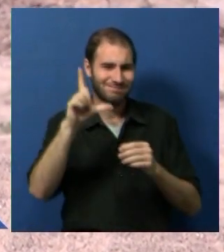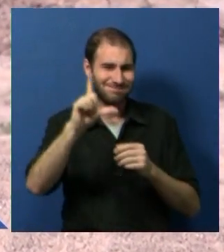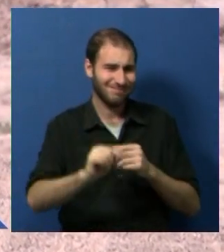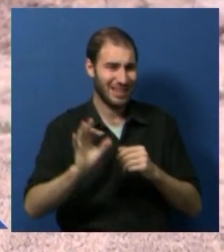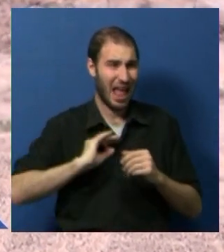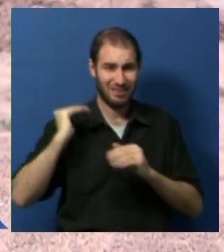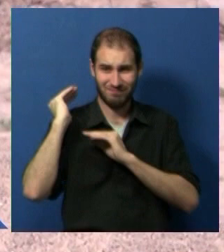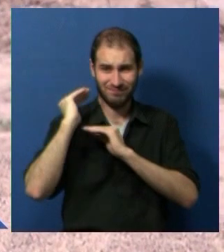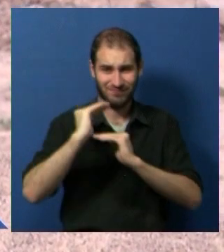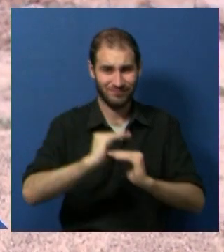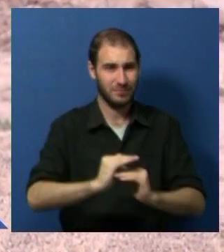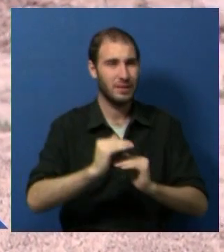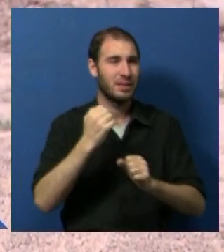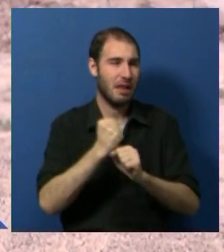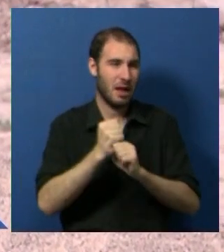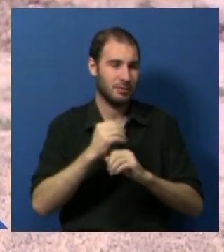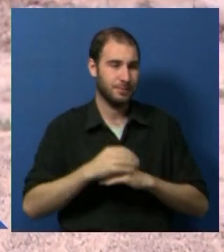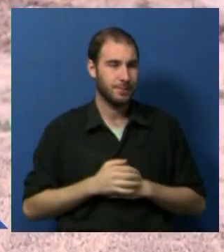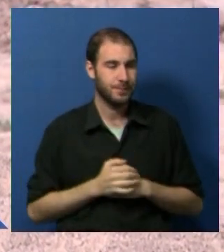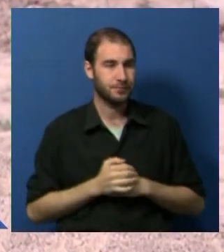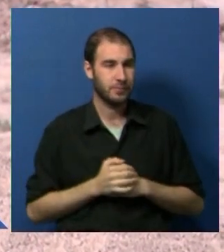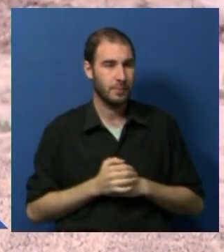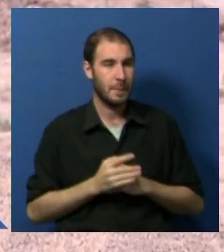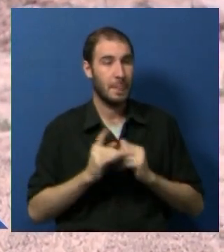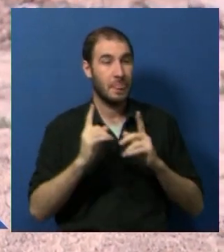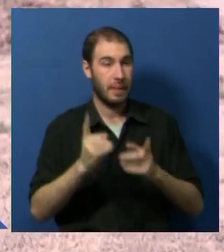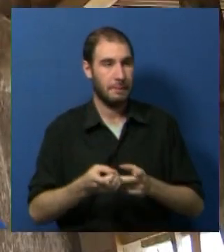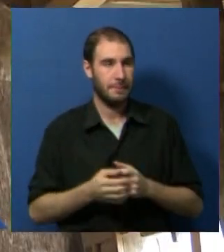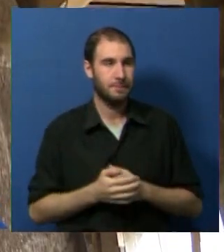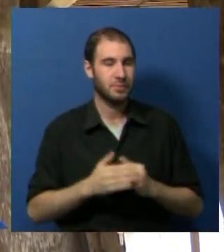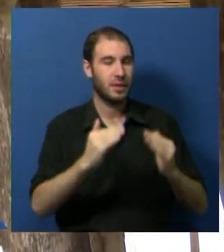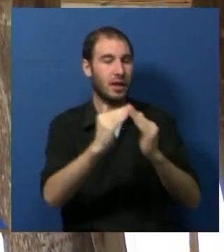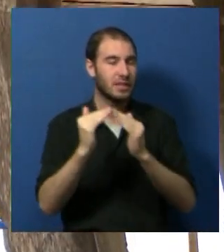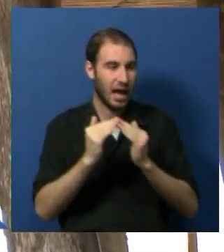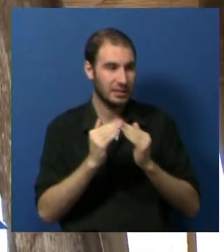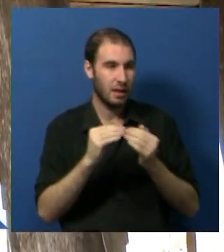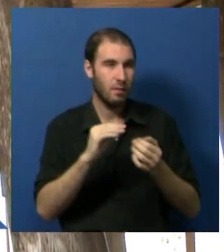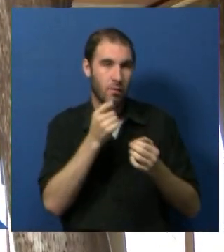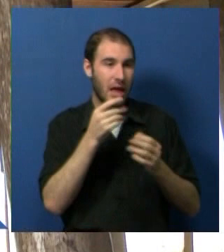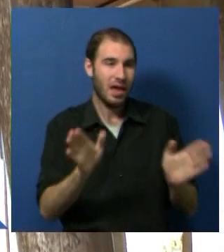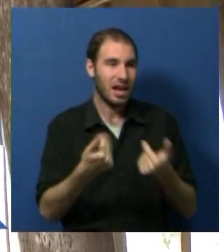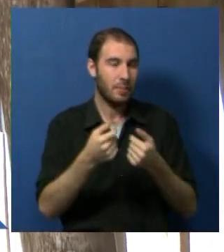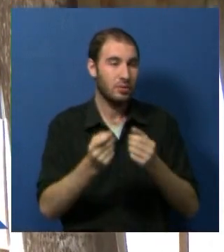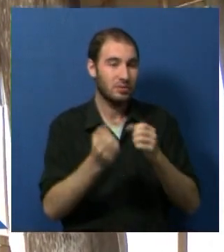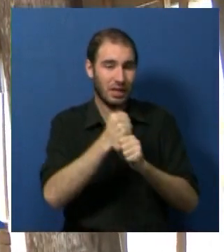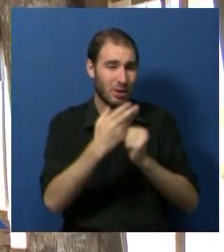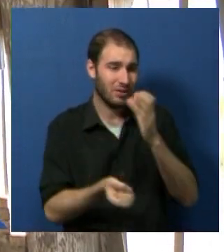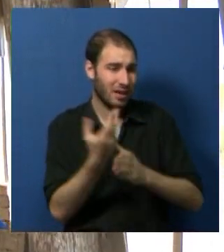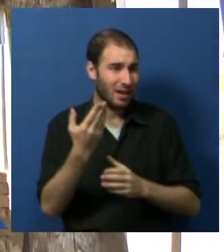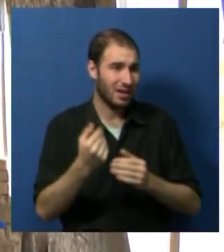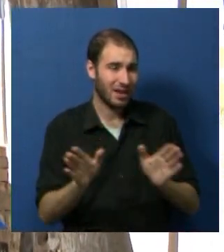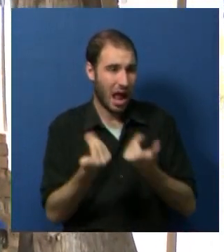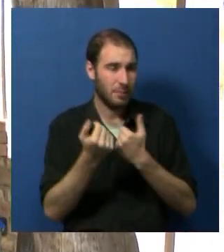últimos años el trabajo, y obviamente que la vivienda impacta rápidamente en la generación de empleo,